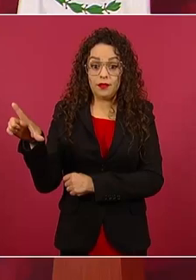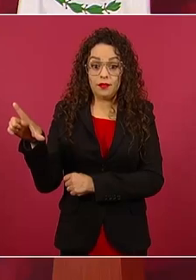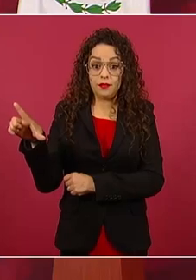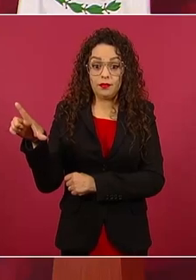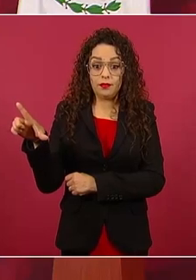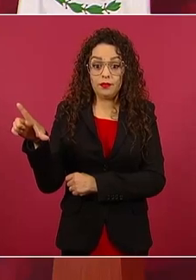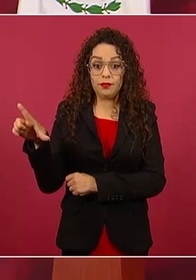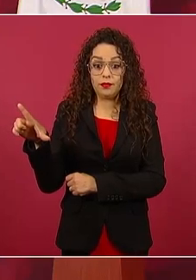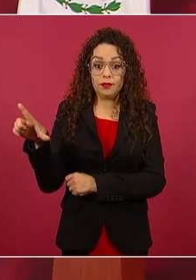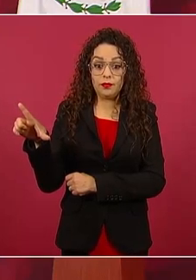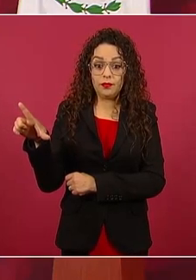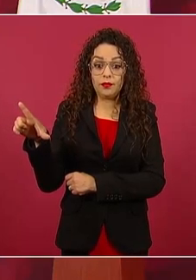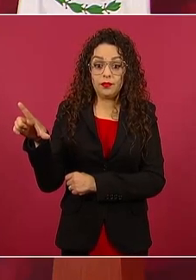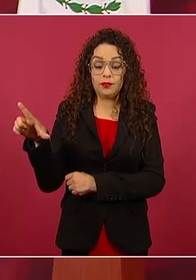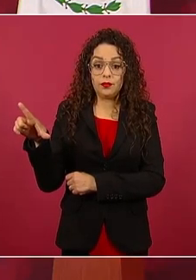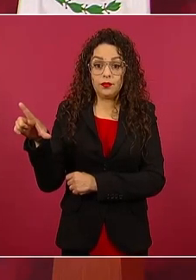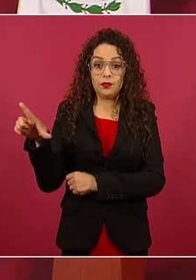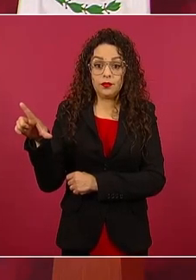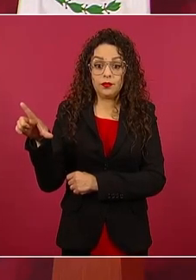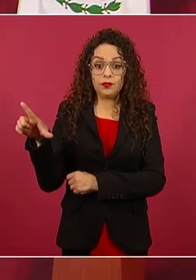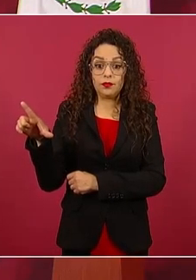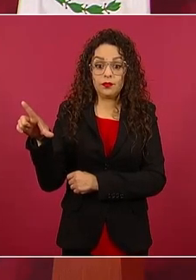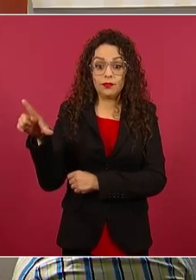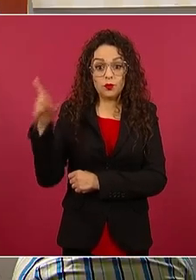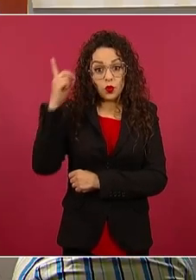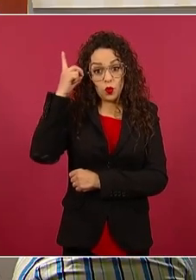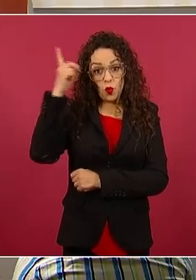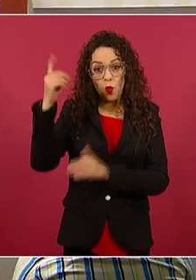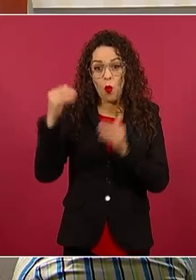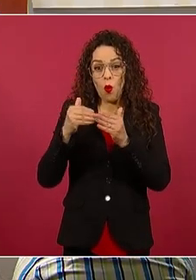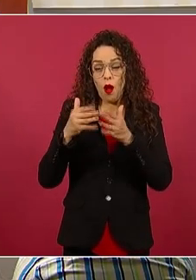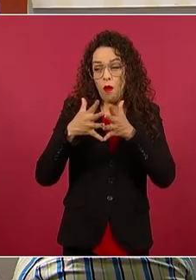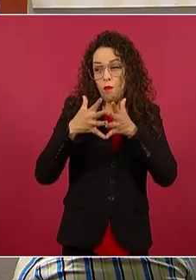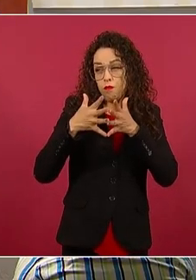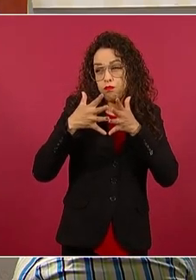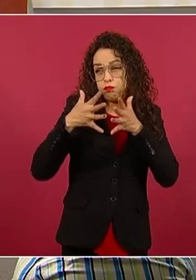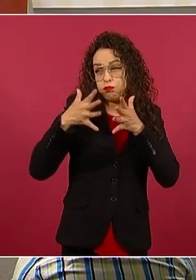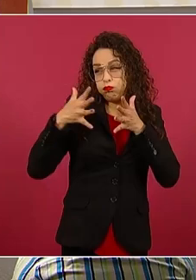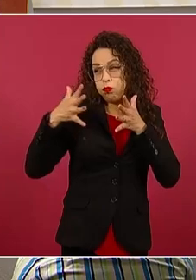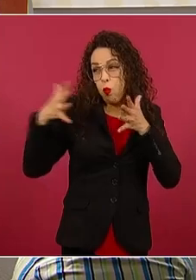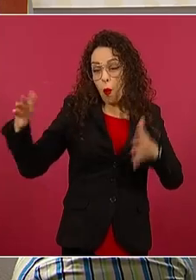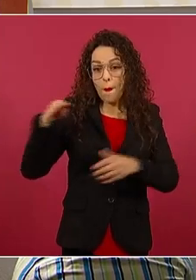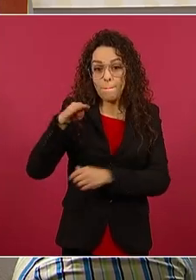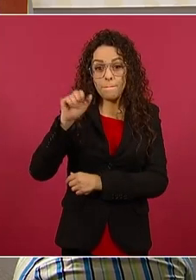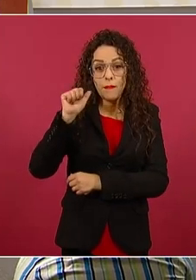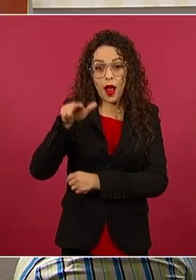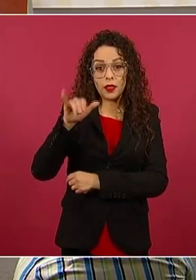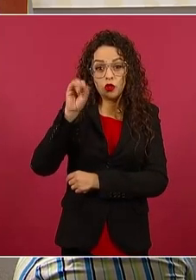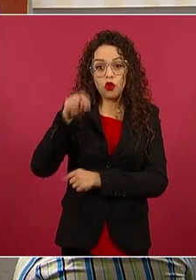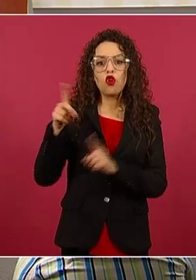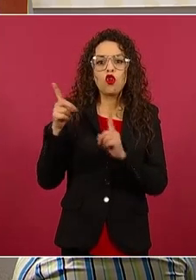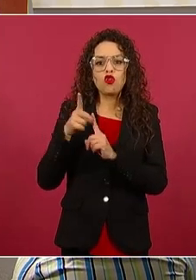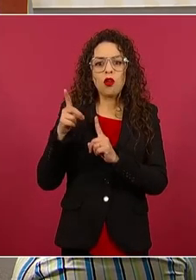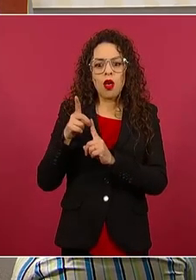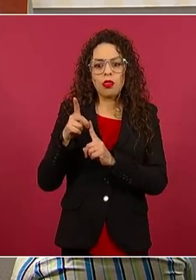pues una mansión en Valle de Bravo de cerca